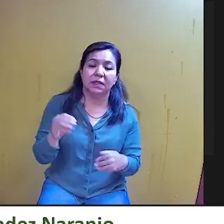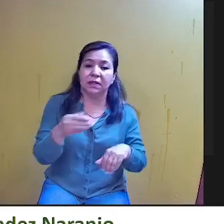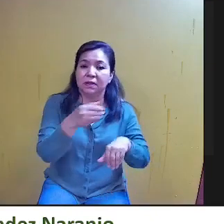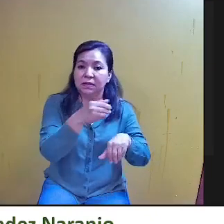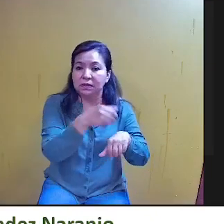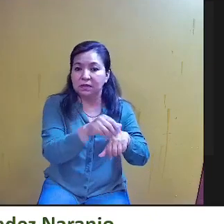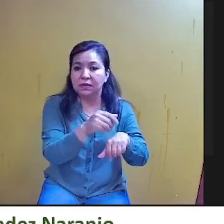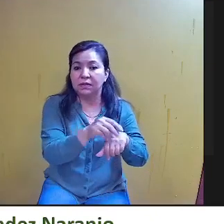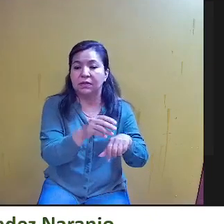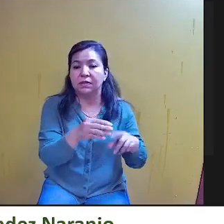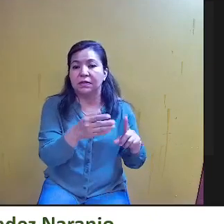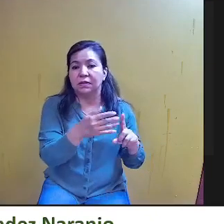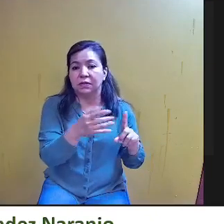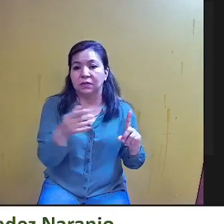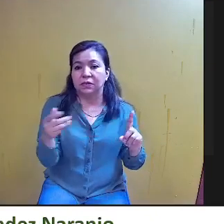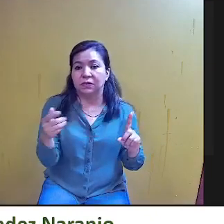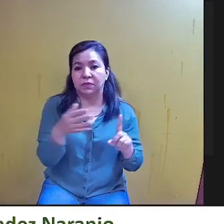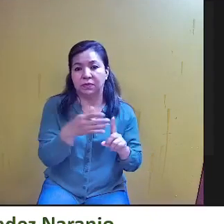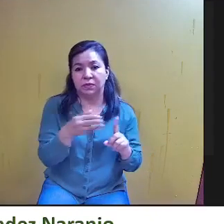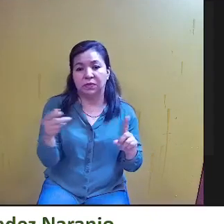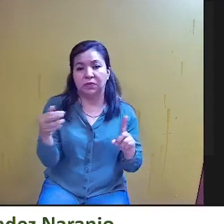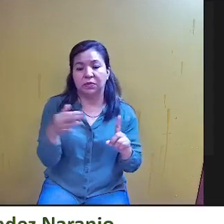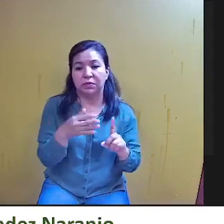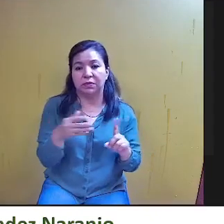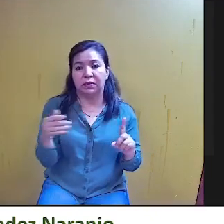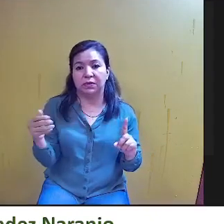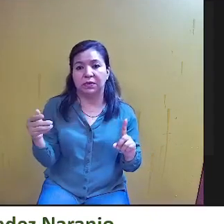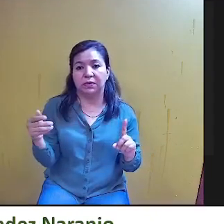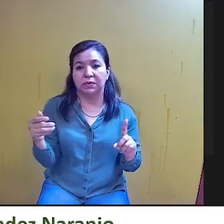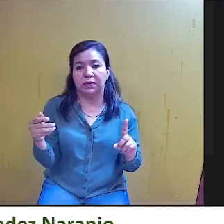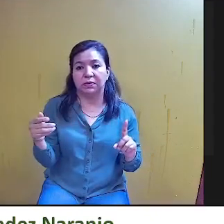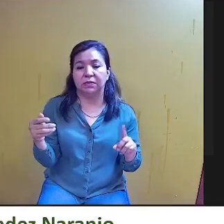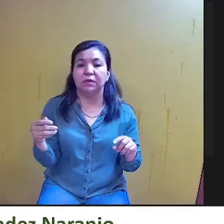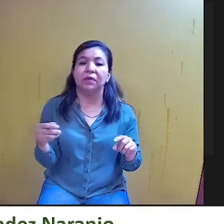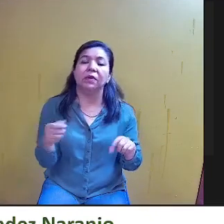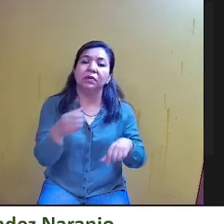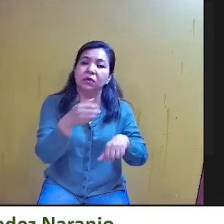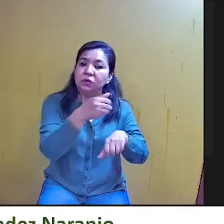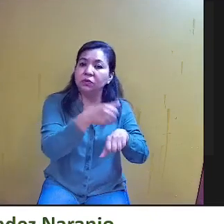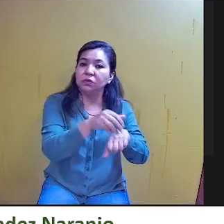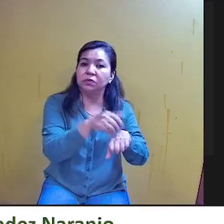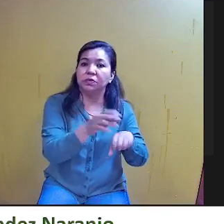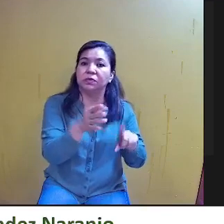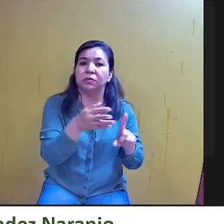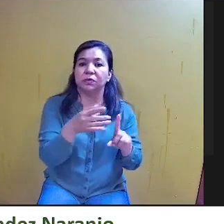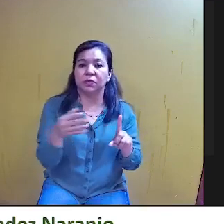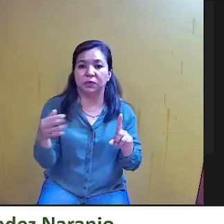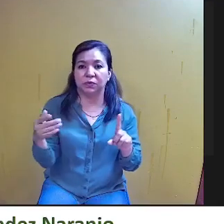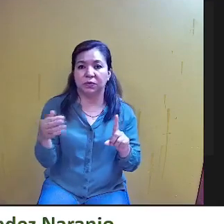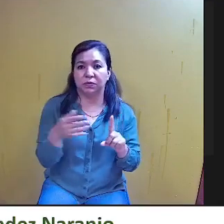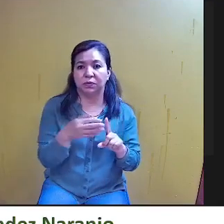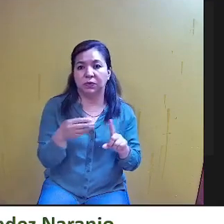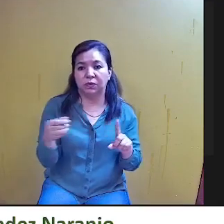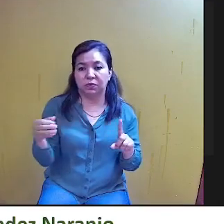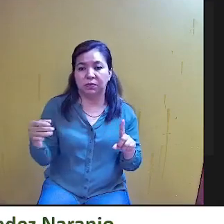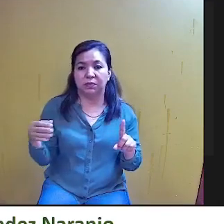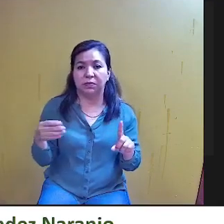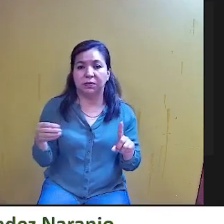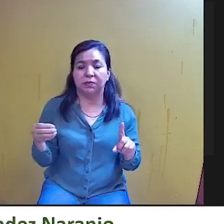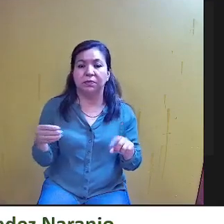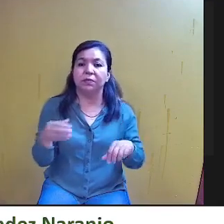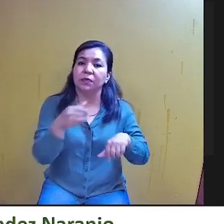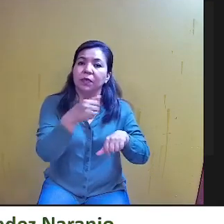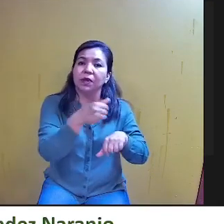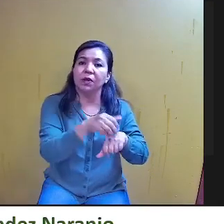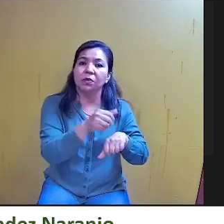diagonal GEC, diagonal 76, diagonal 2023, TE, diagonal GEC, diagonal 77, diagonal 2023, TE,